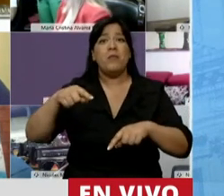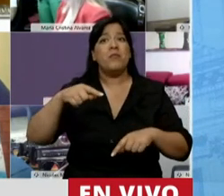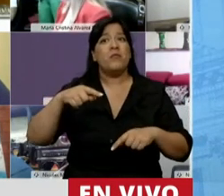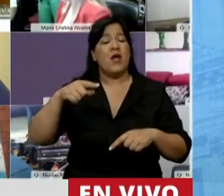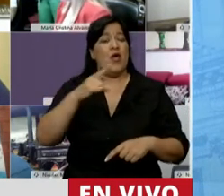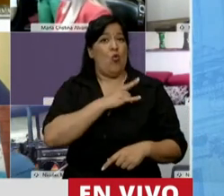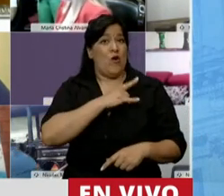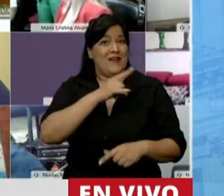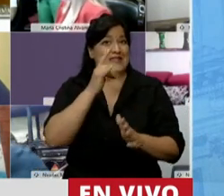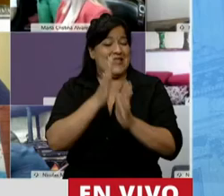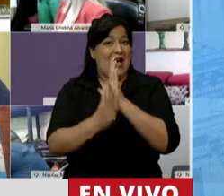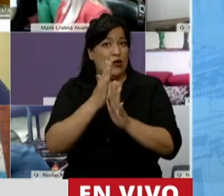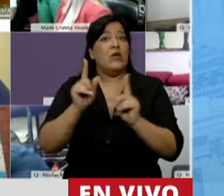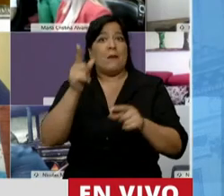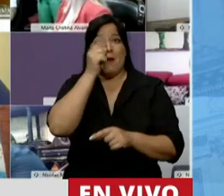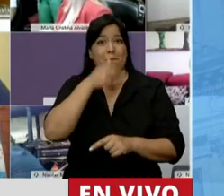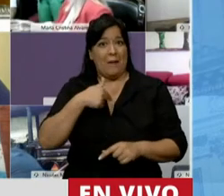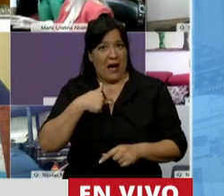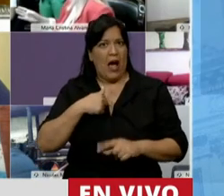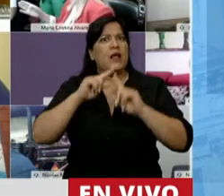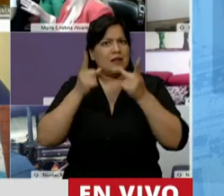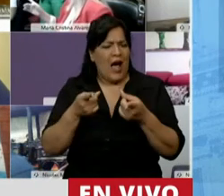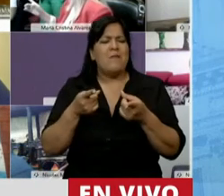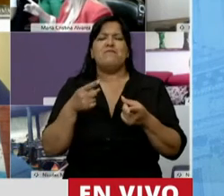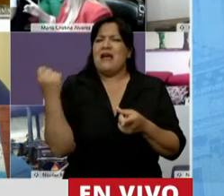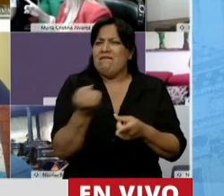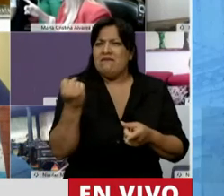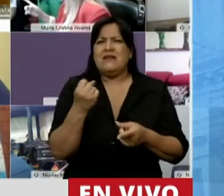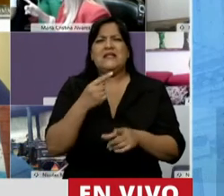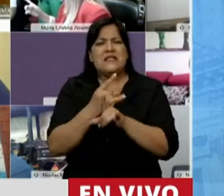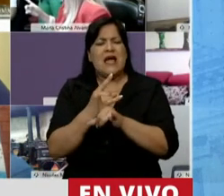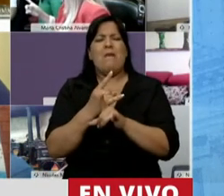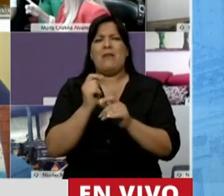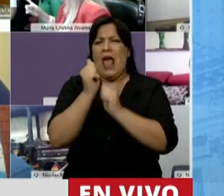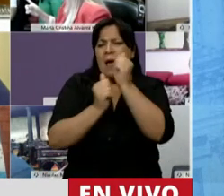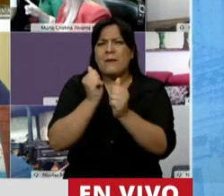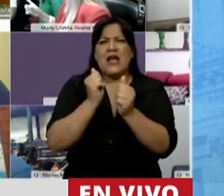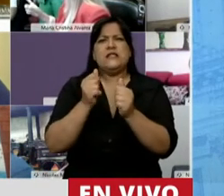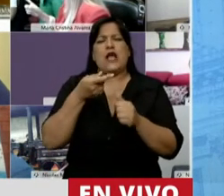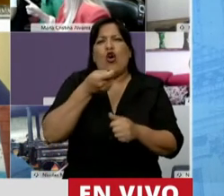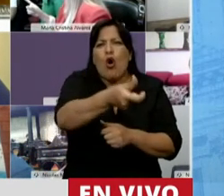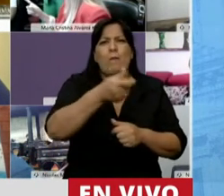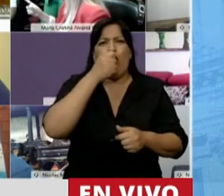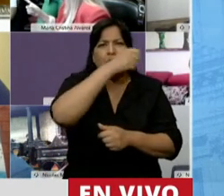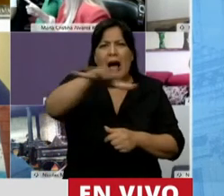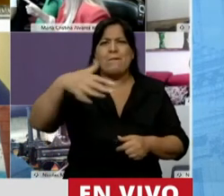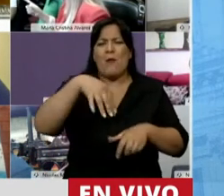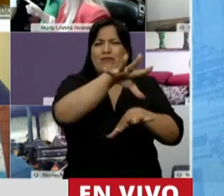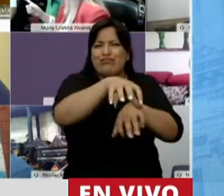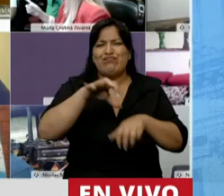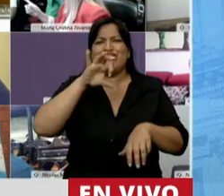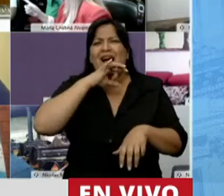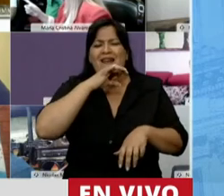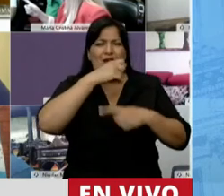padre, que también fue hombre de apuestas, apostó a la empresa, compró campos, se dedicó a la producción agrícola,